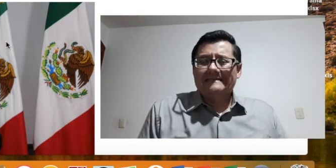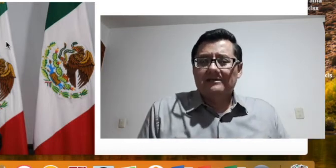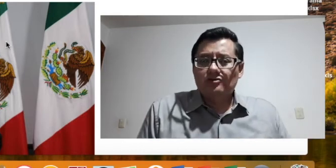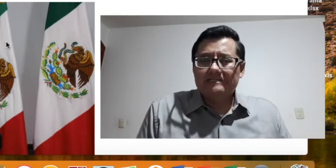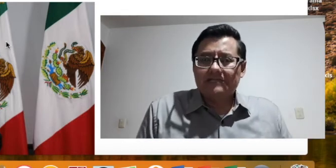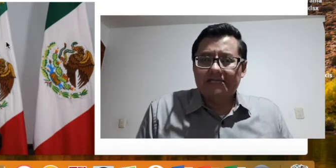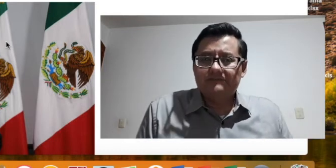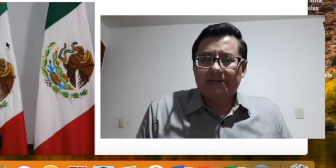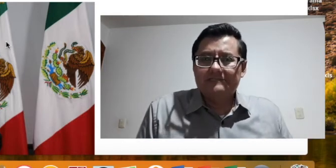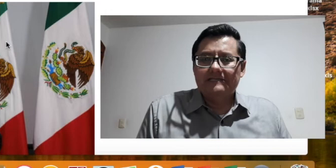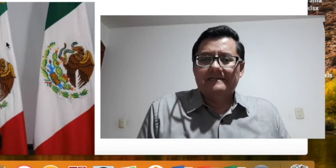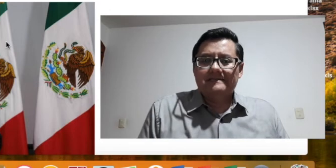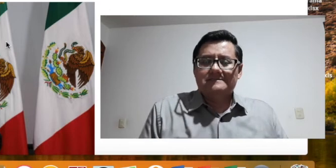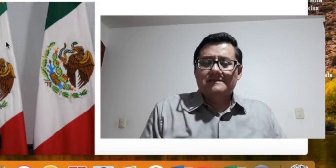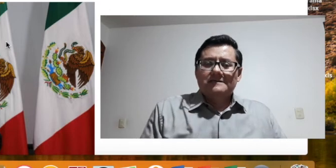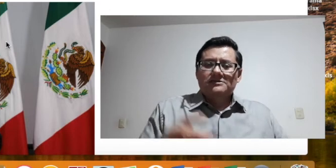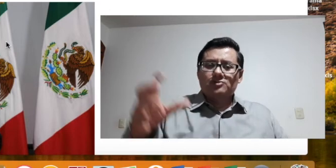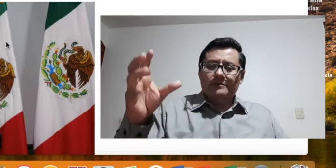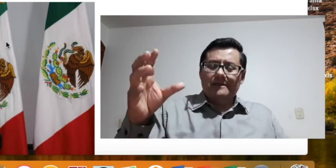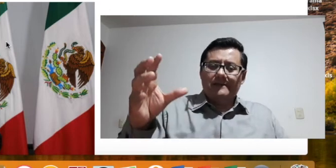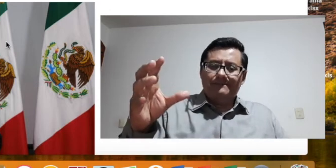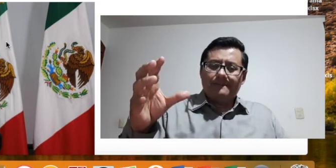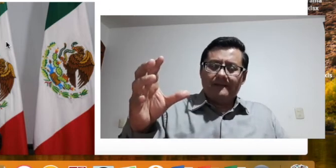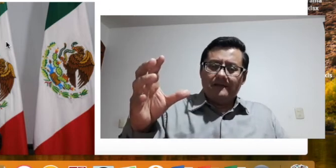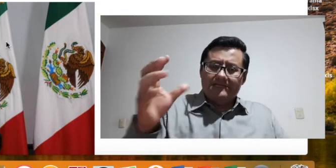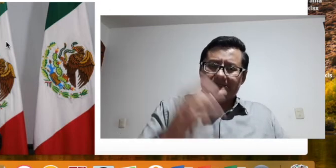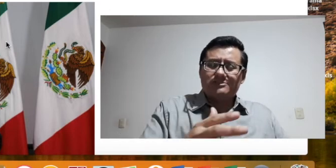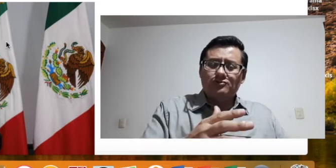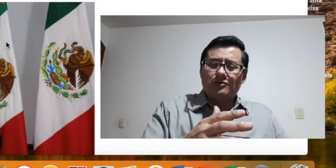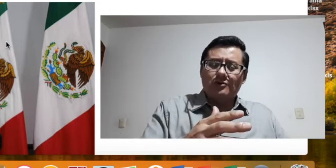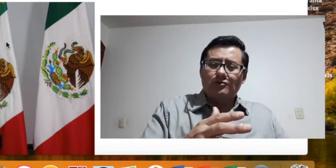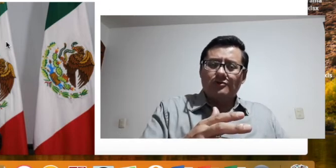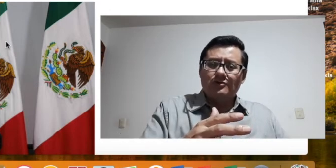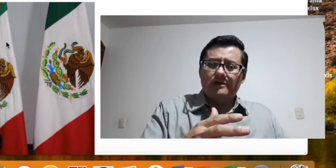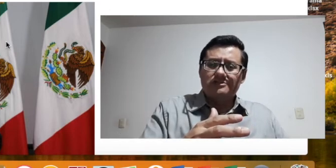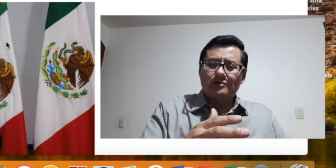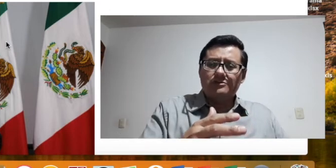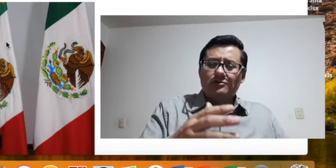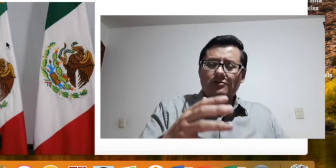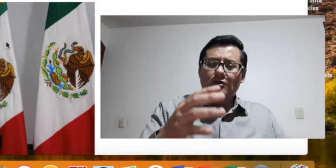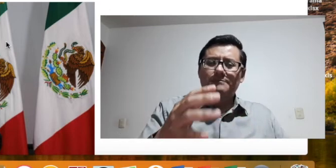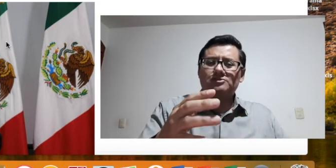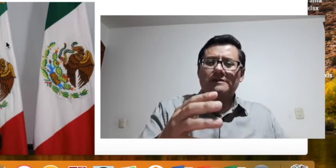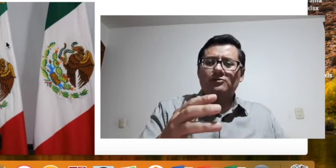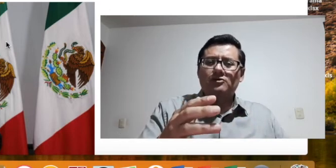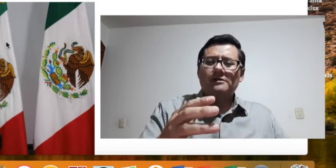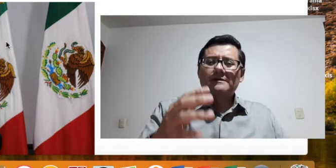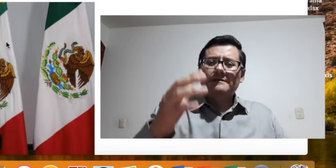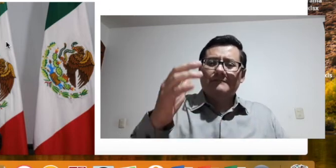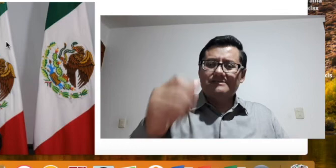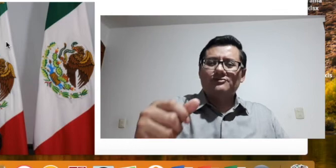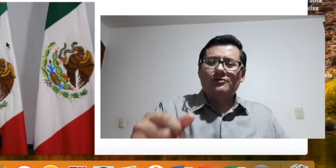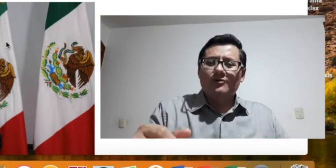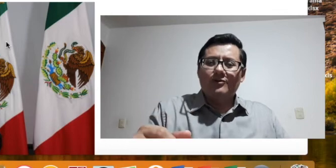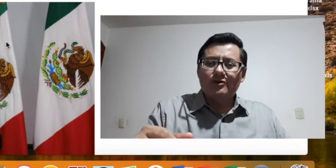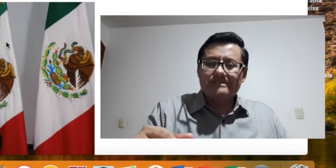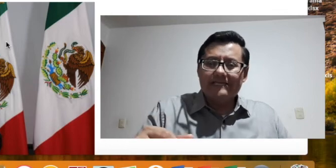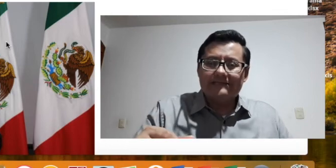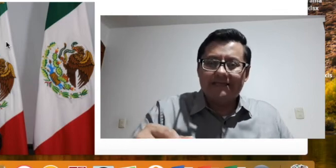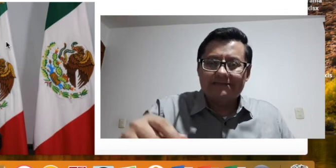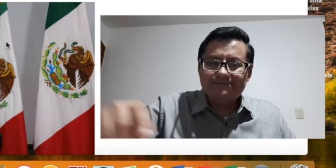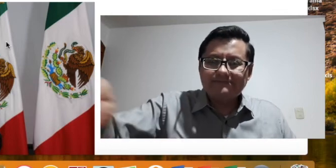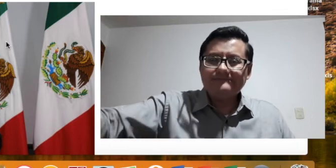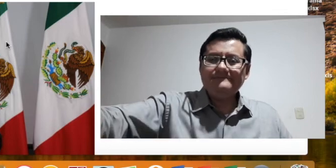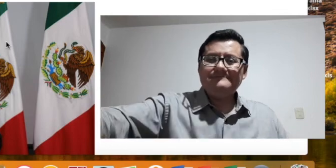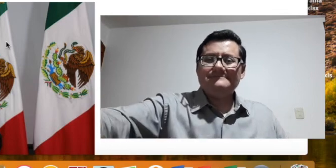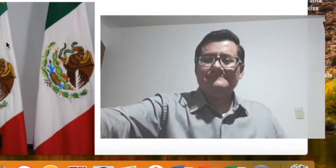los anteriores expresidentes. Sobre este asunto que ocurrió en su acto, López Obrador mencionó lo